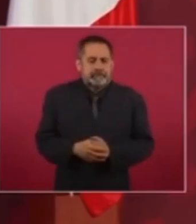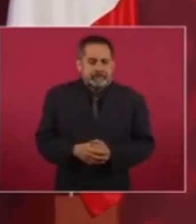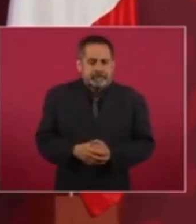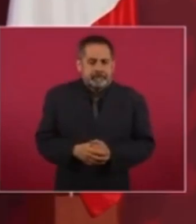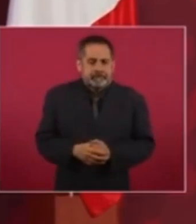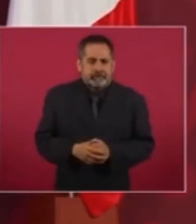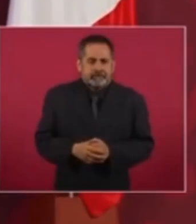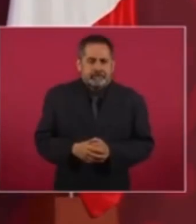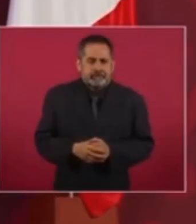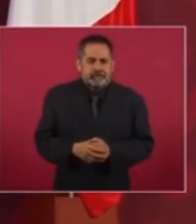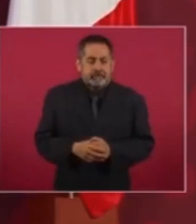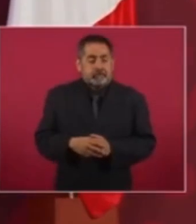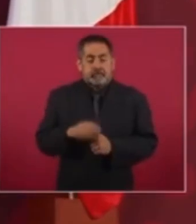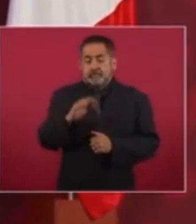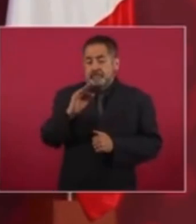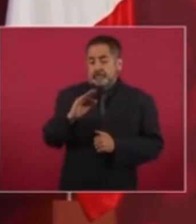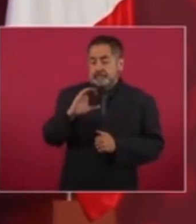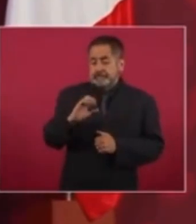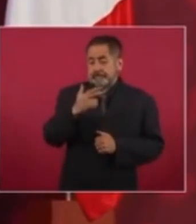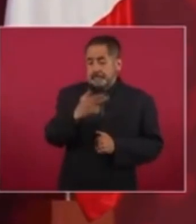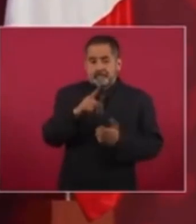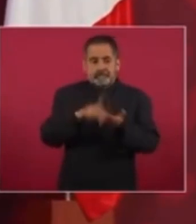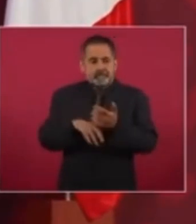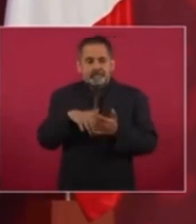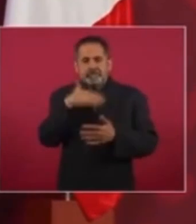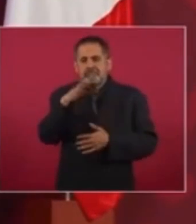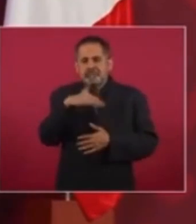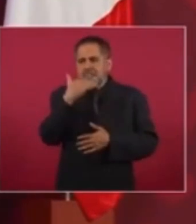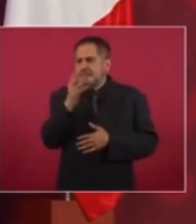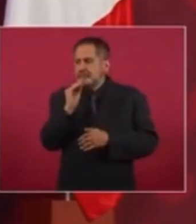Apenas se impone Calderón con un fraude